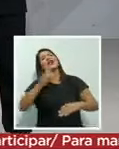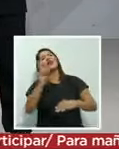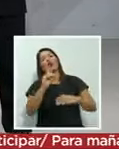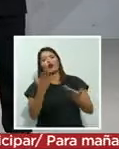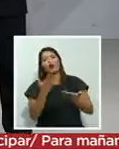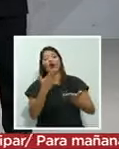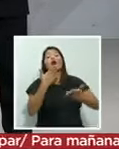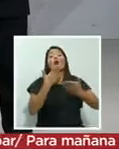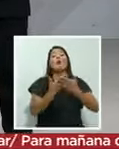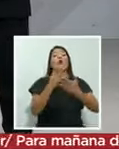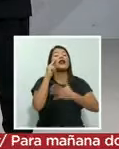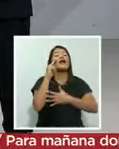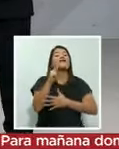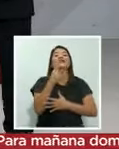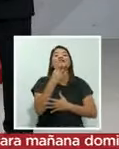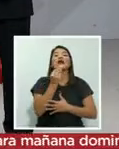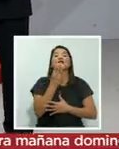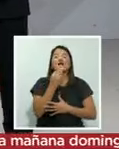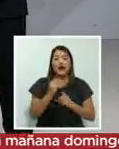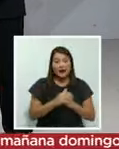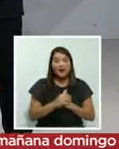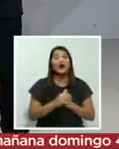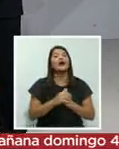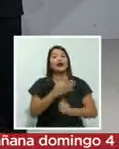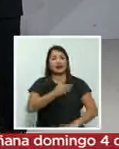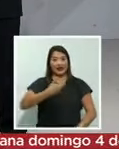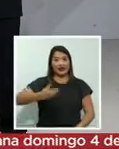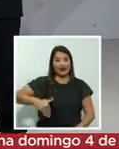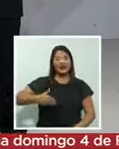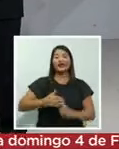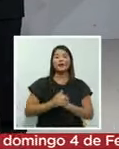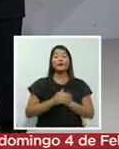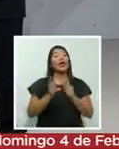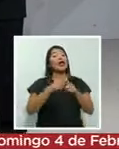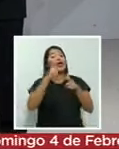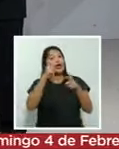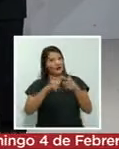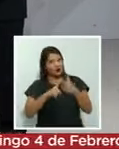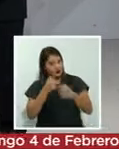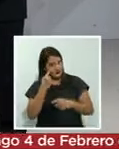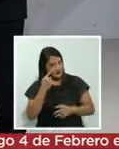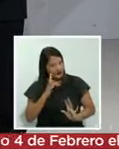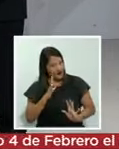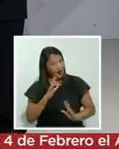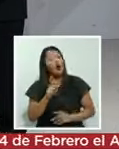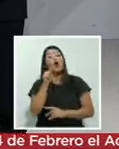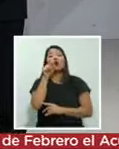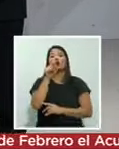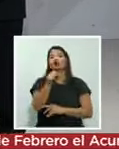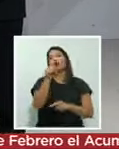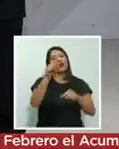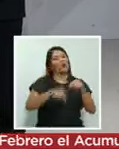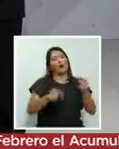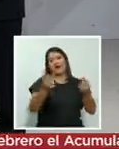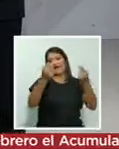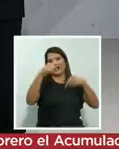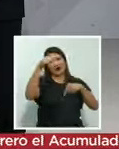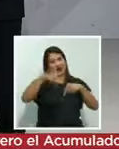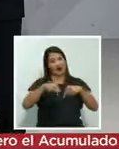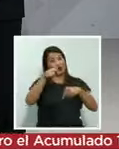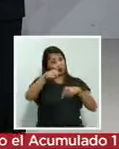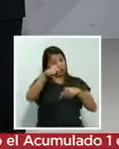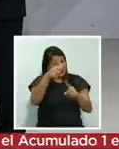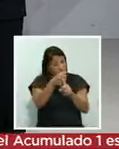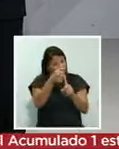en Buenavista de Barba. Buenavista de Barba de Heredia. Ajá. Entonces, ojo, porque usted, como no puede estar acá, no puede girar la